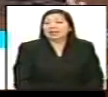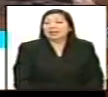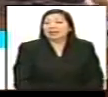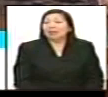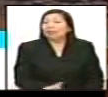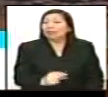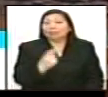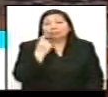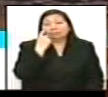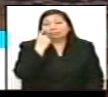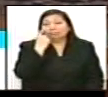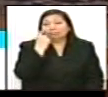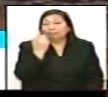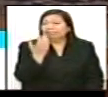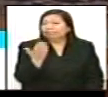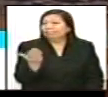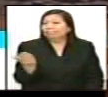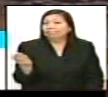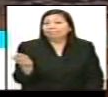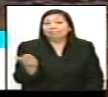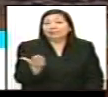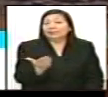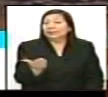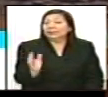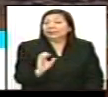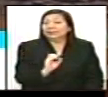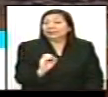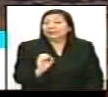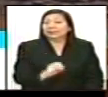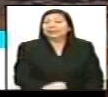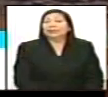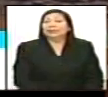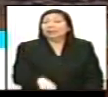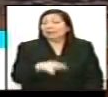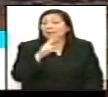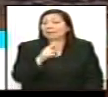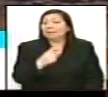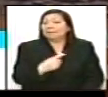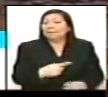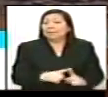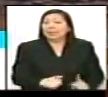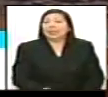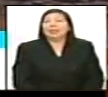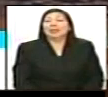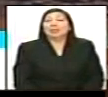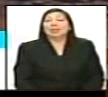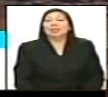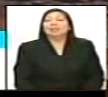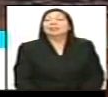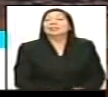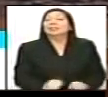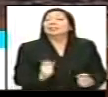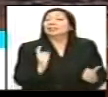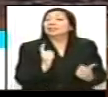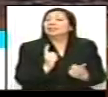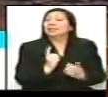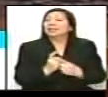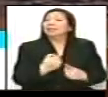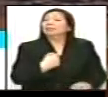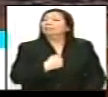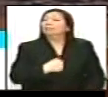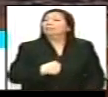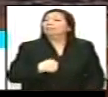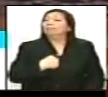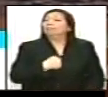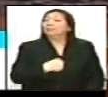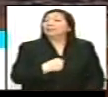No conozco de casos que hayan sucedido en el Perú, pero si ha sucedido cerca,